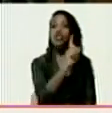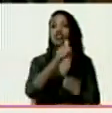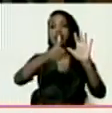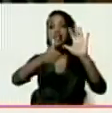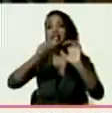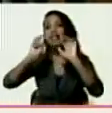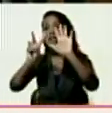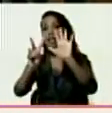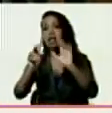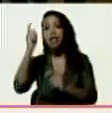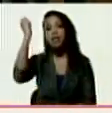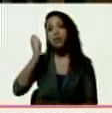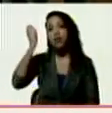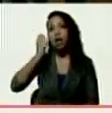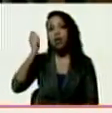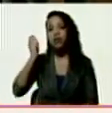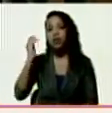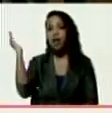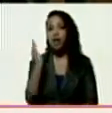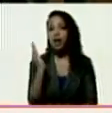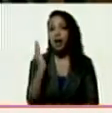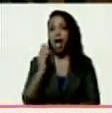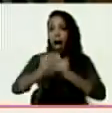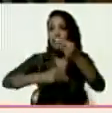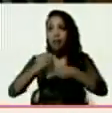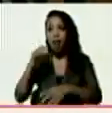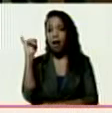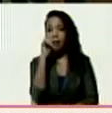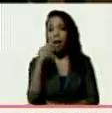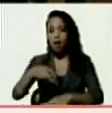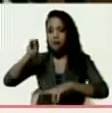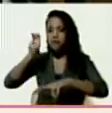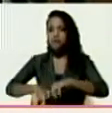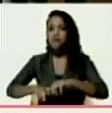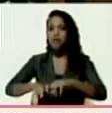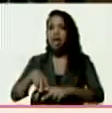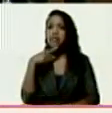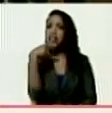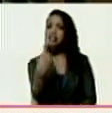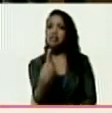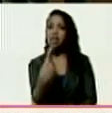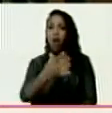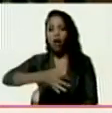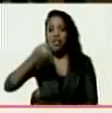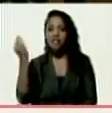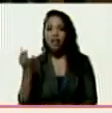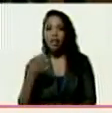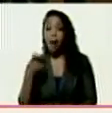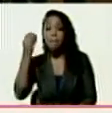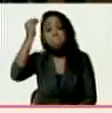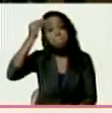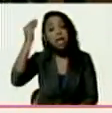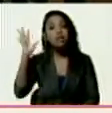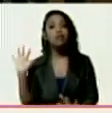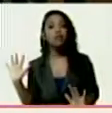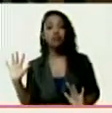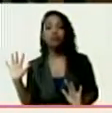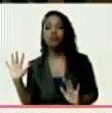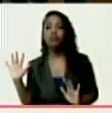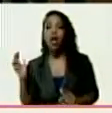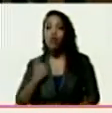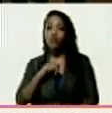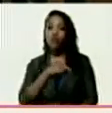167 diputados que obviamente conforman la Cámara, de sentarse allí en su curul y decir lo que realmente crea conveniente. Nosotros